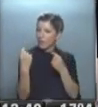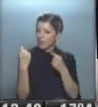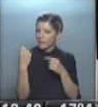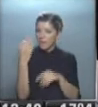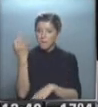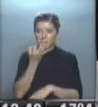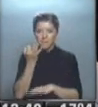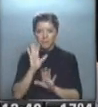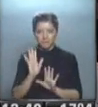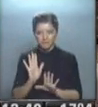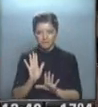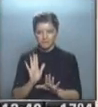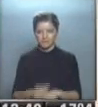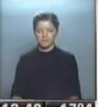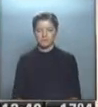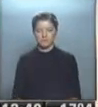protesta.